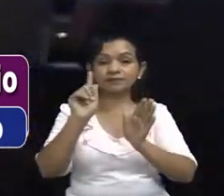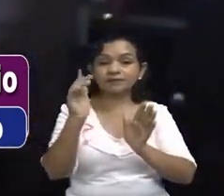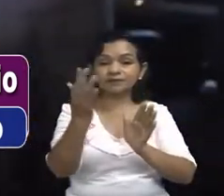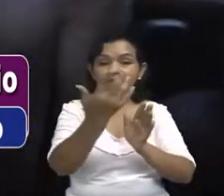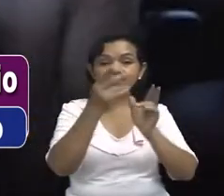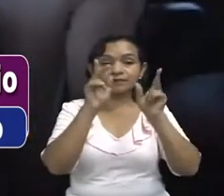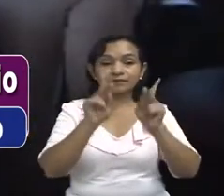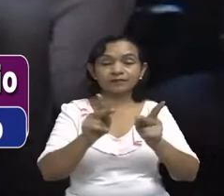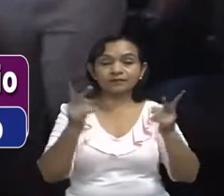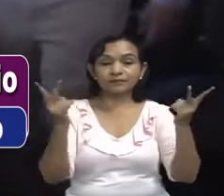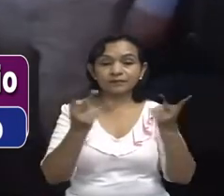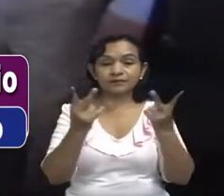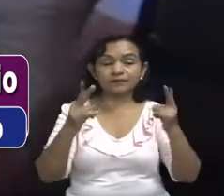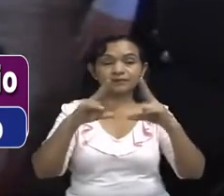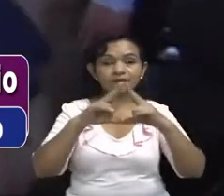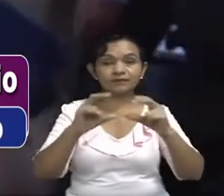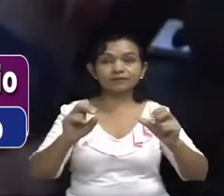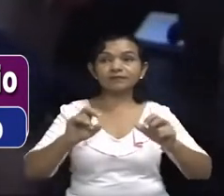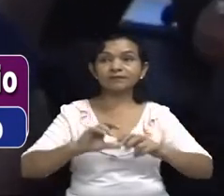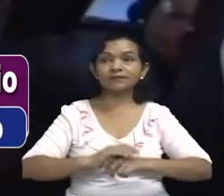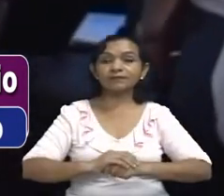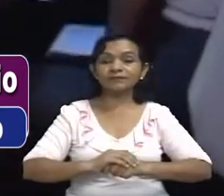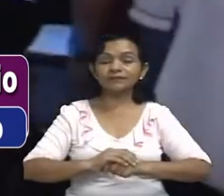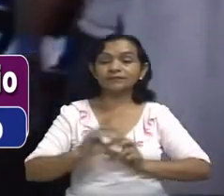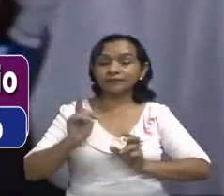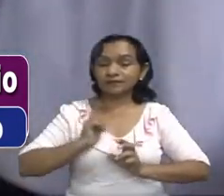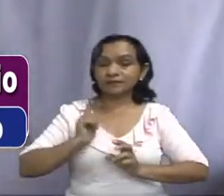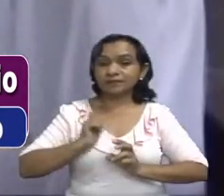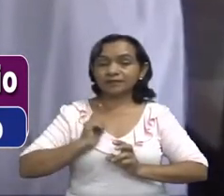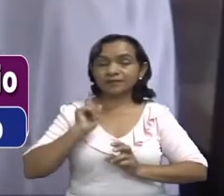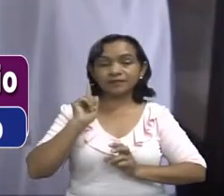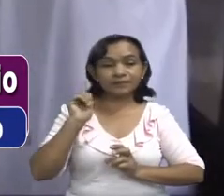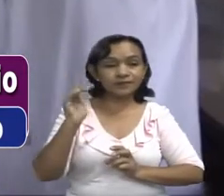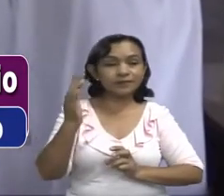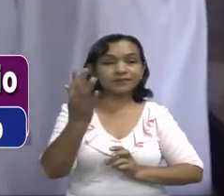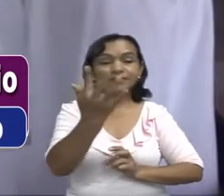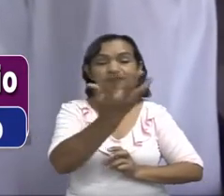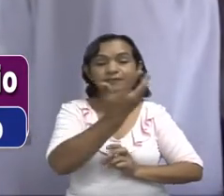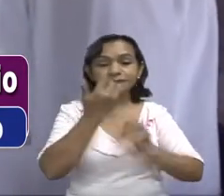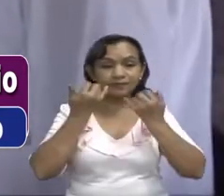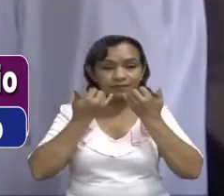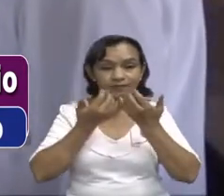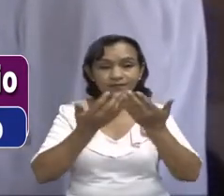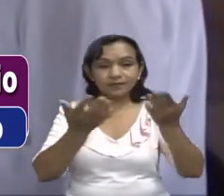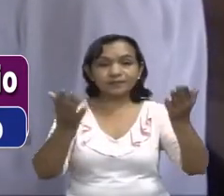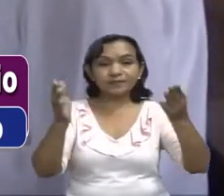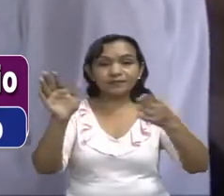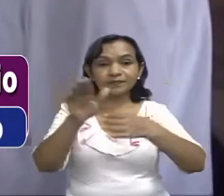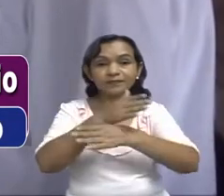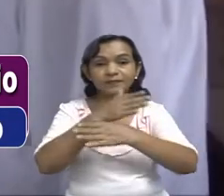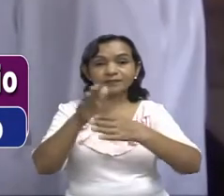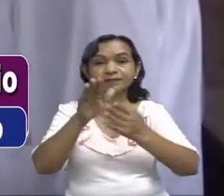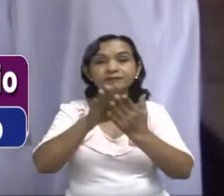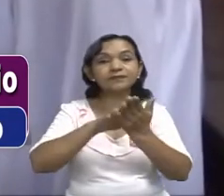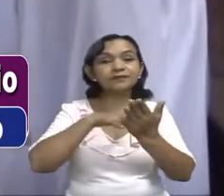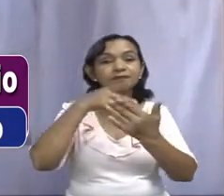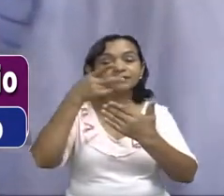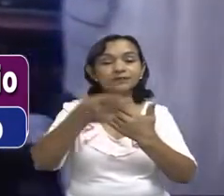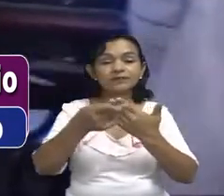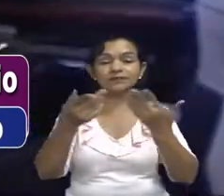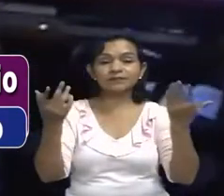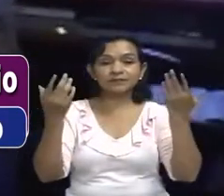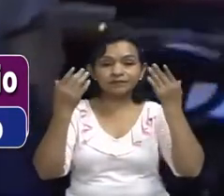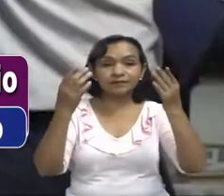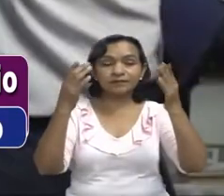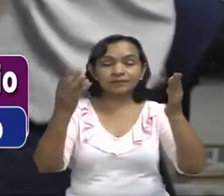nicaragüenses, al igual que este canal, pues. Entonces, intentar llegarle a todos, pues, con variedad de programas y ofertas,